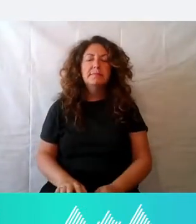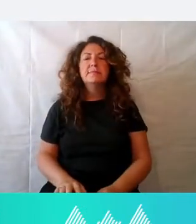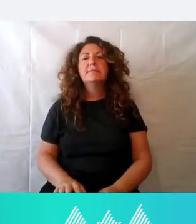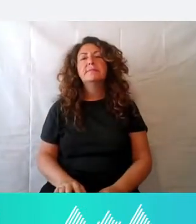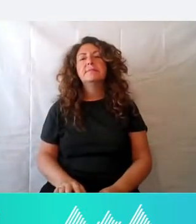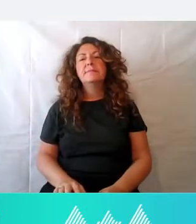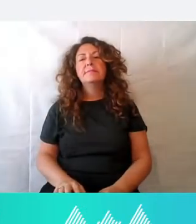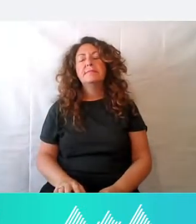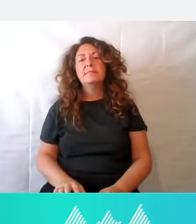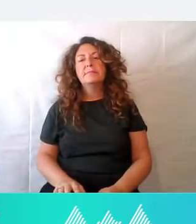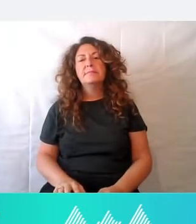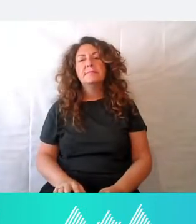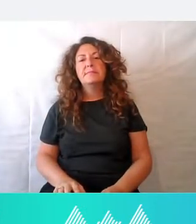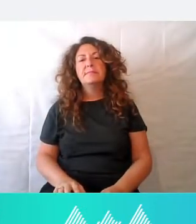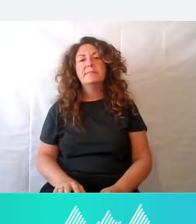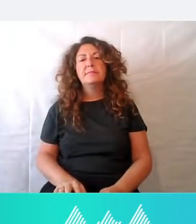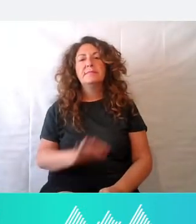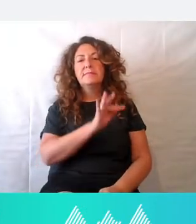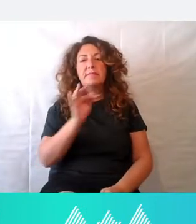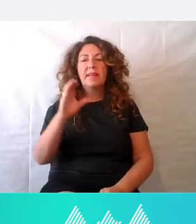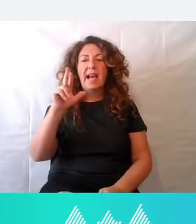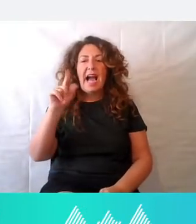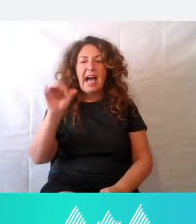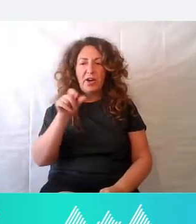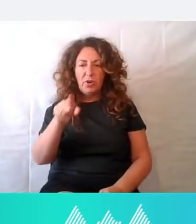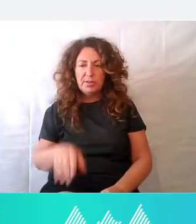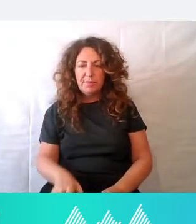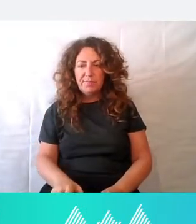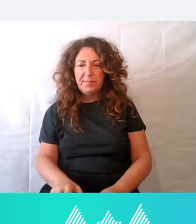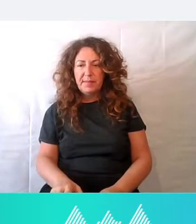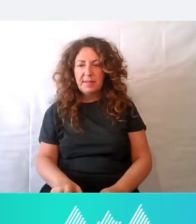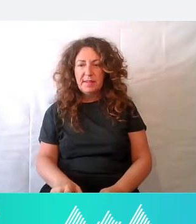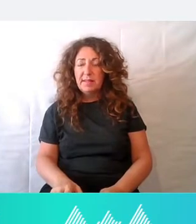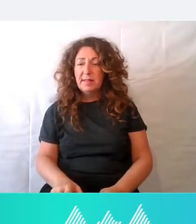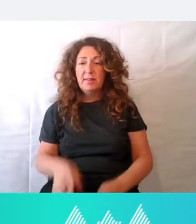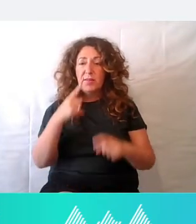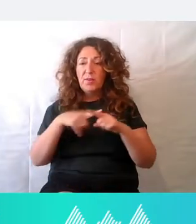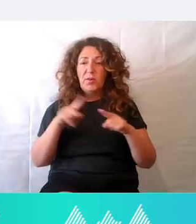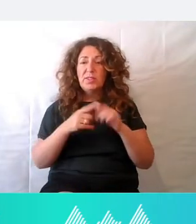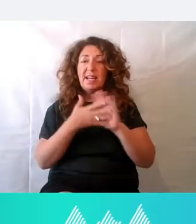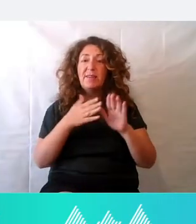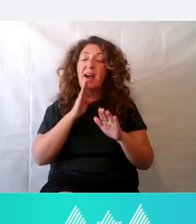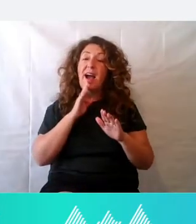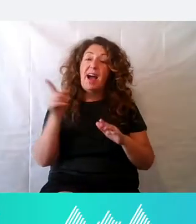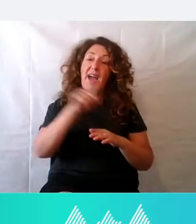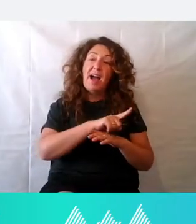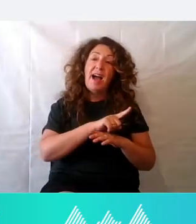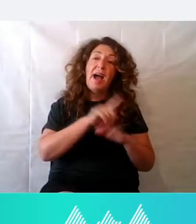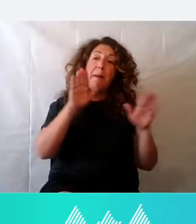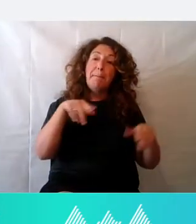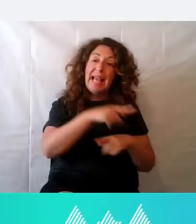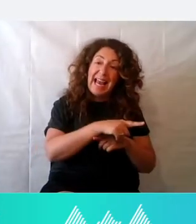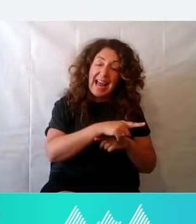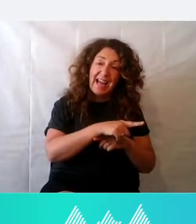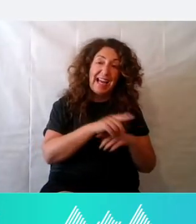bueno carlos un minuto para señalizar los apuntes muy rápido en la línea de más de lo que cuenta la formación es una forma nueva